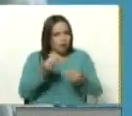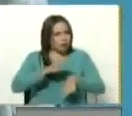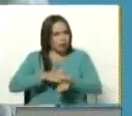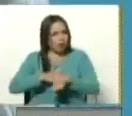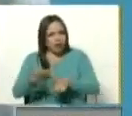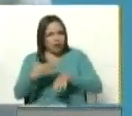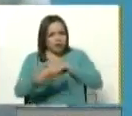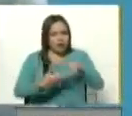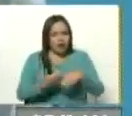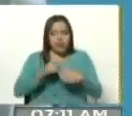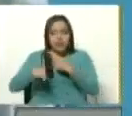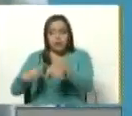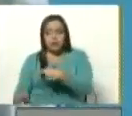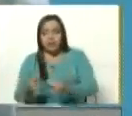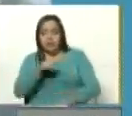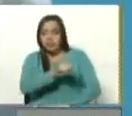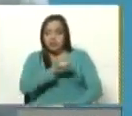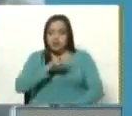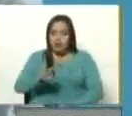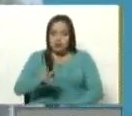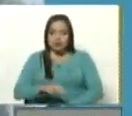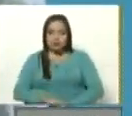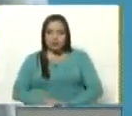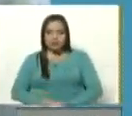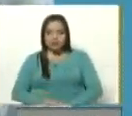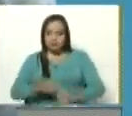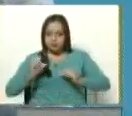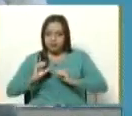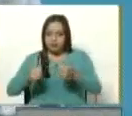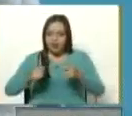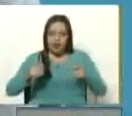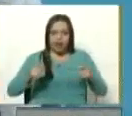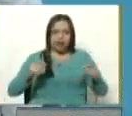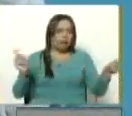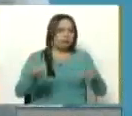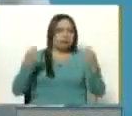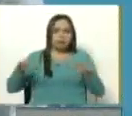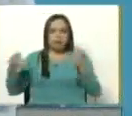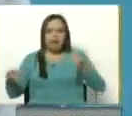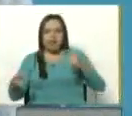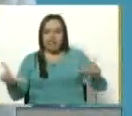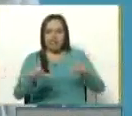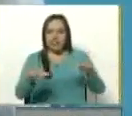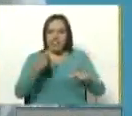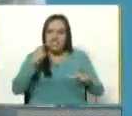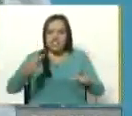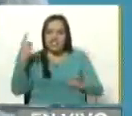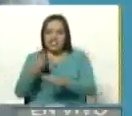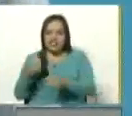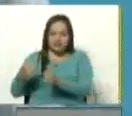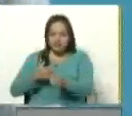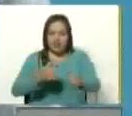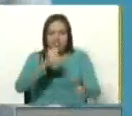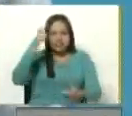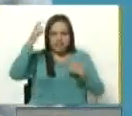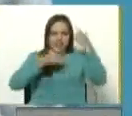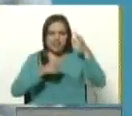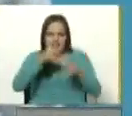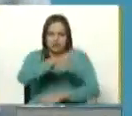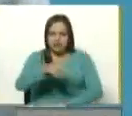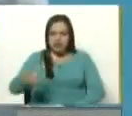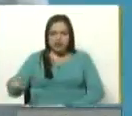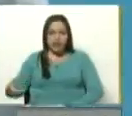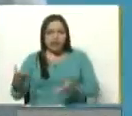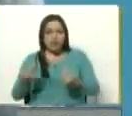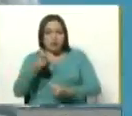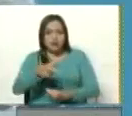Y el 12, cuando vemos que nos empiezan a publicar por televisión y a decir que hay que perseguir a los chavistas, muchos compañeros de